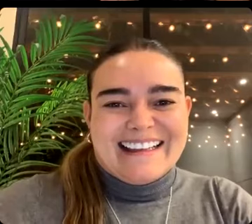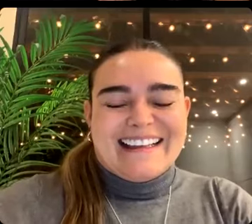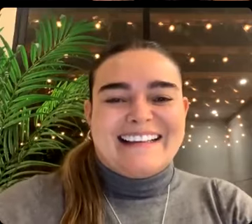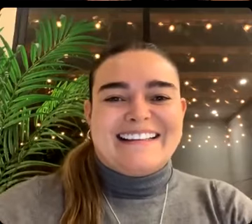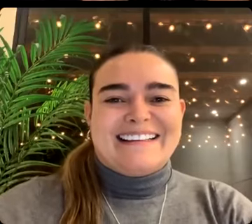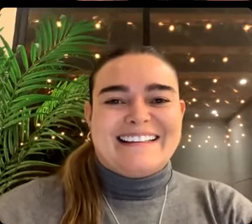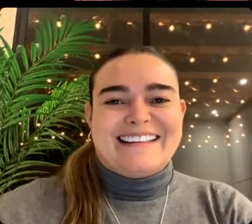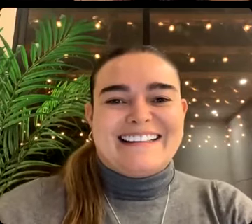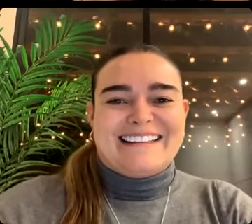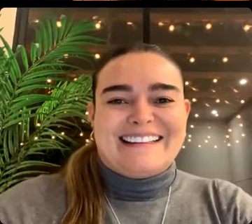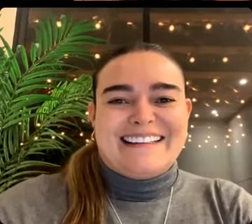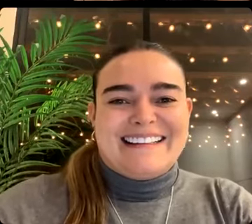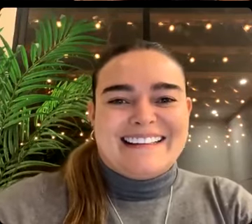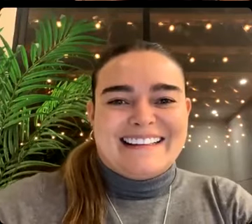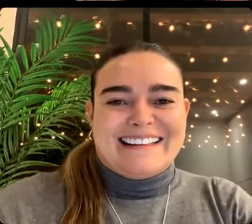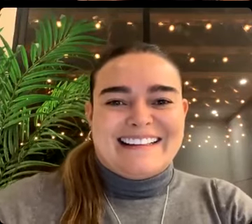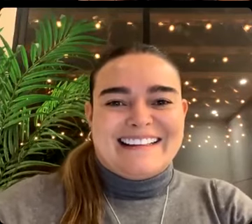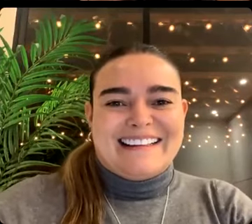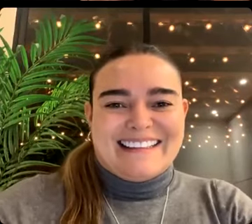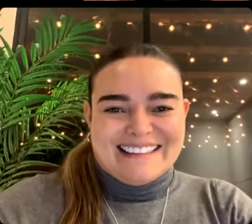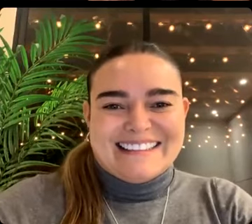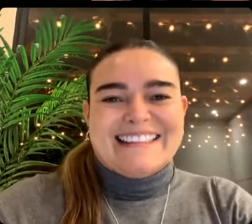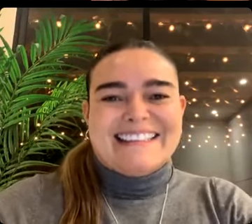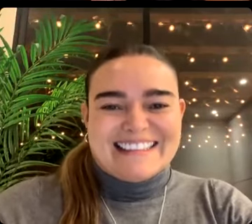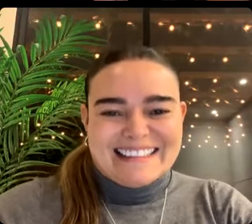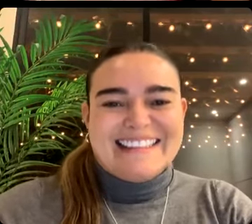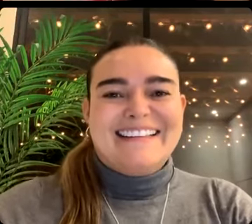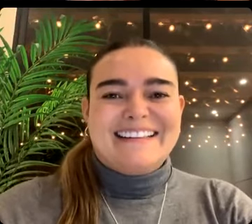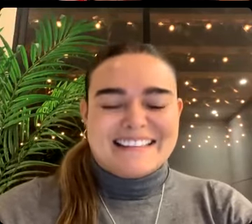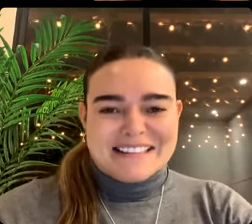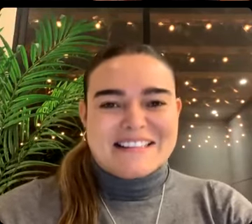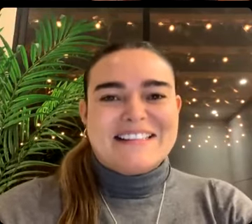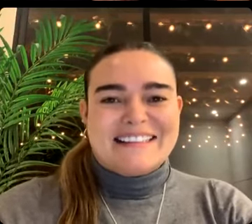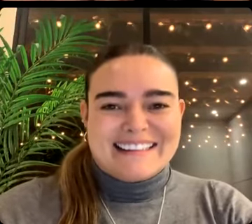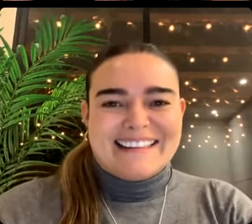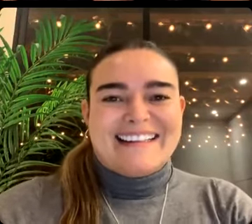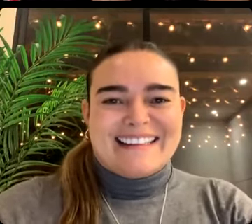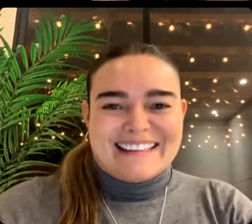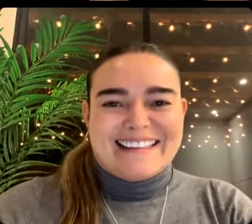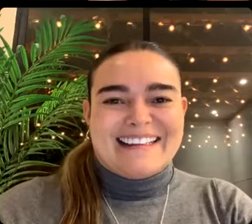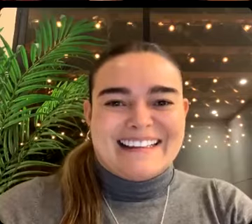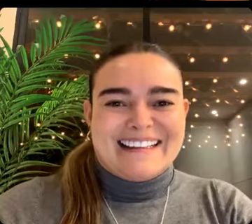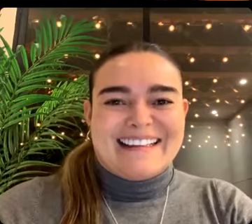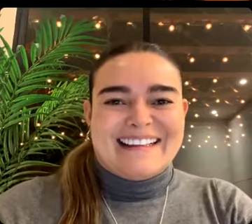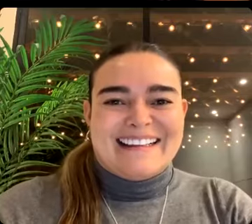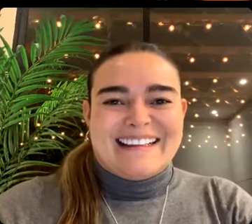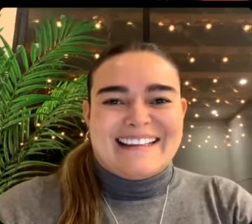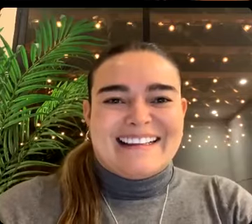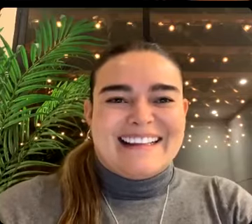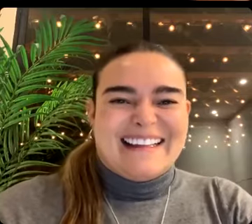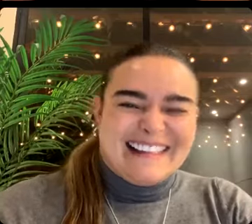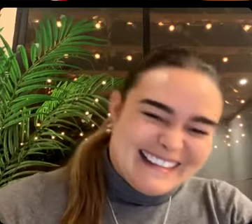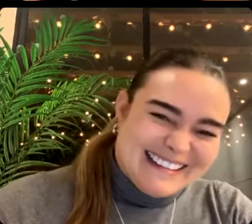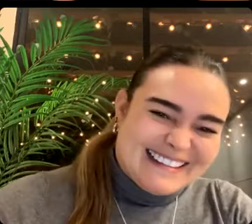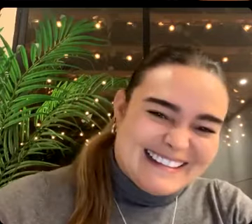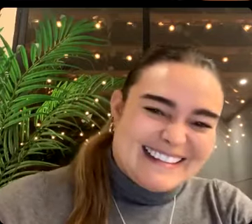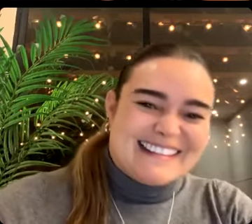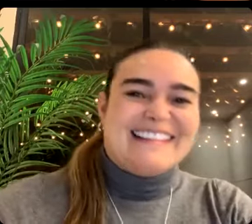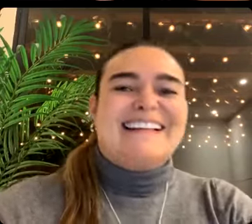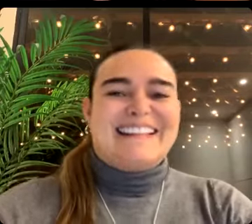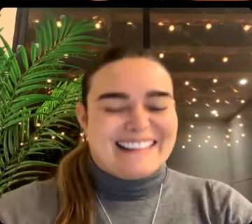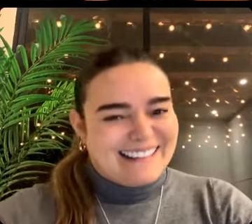marca como ustedes, o sea, absolutamente dichosos. ¿Qué pasó? Bueno, contigo ya habíamos trabajado desde